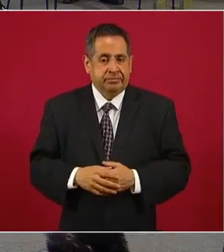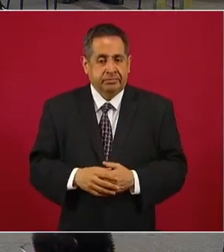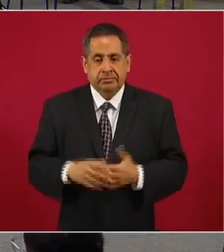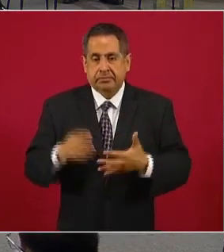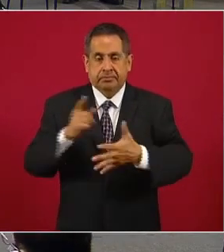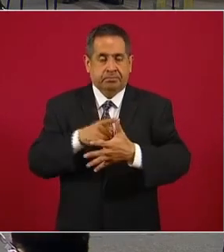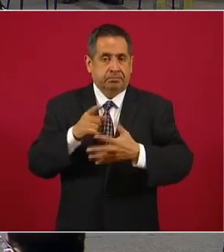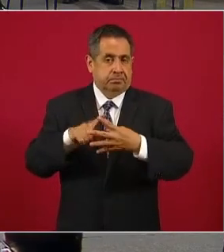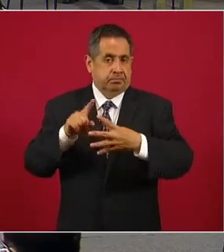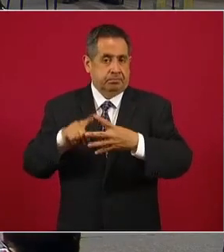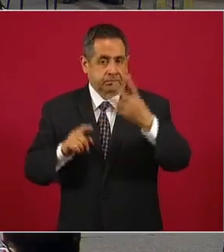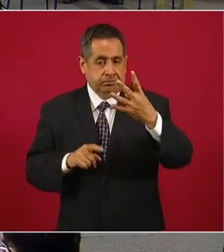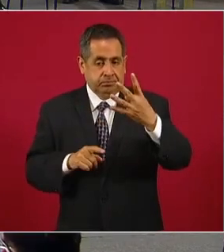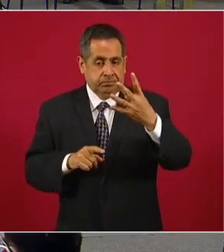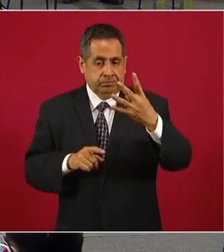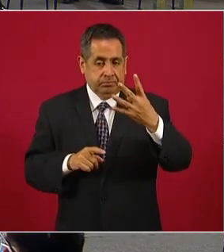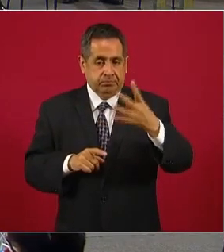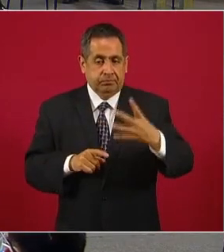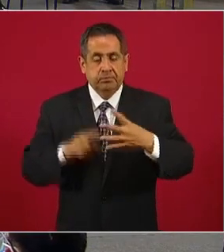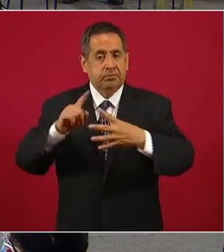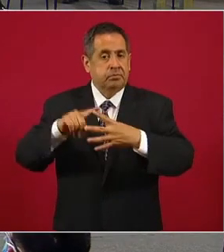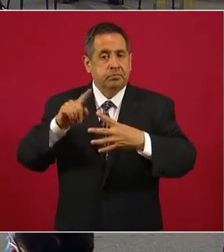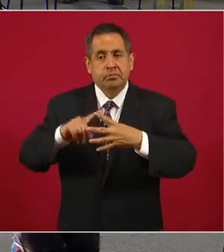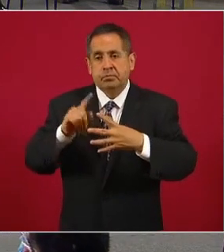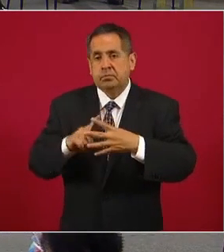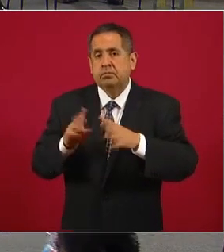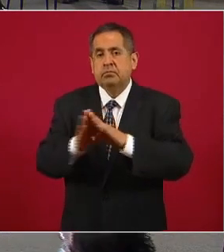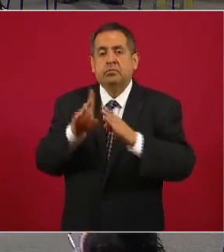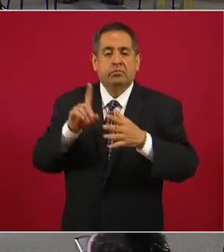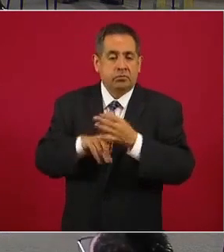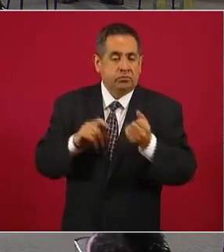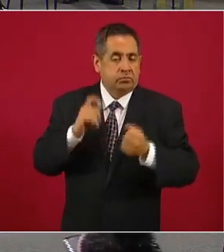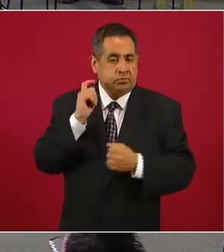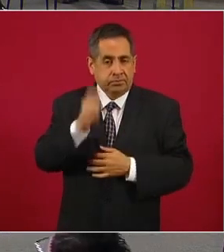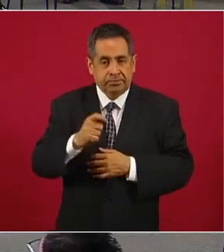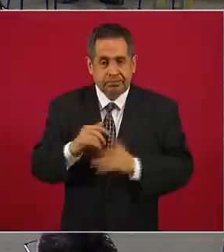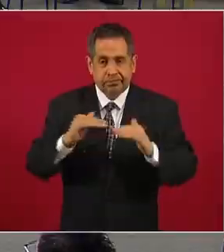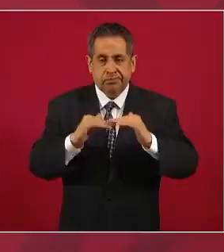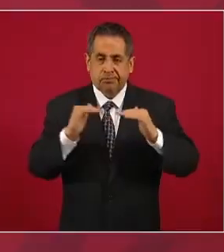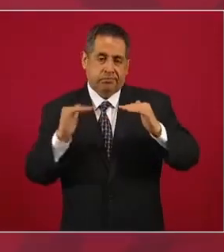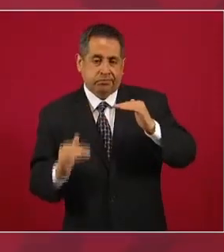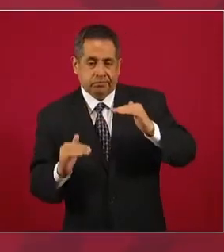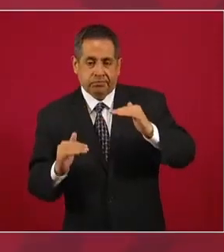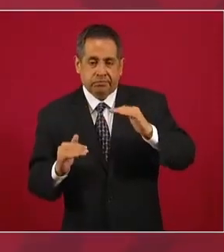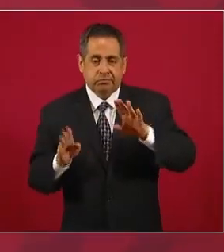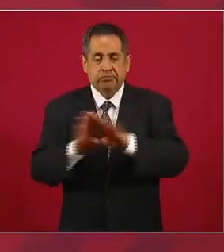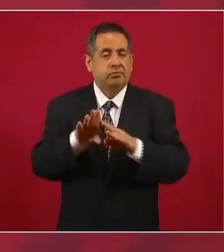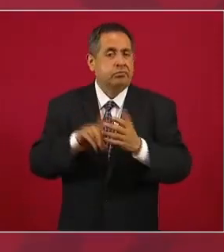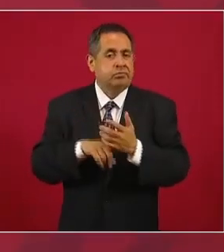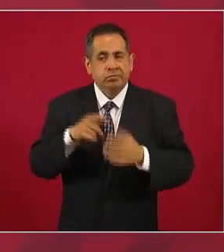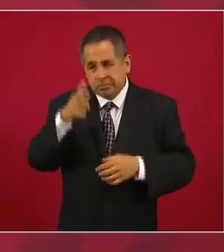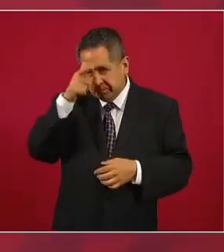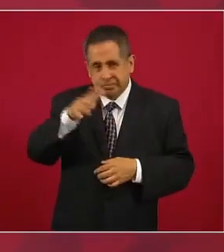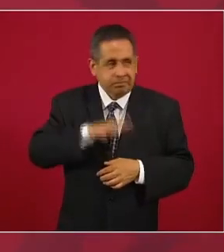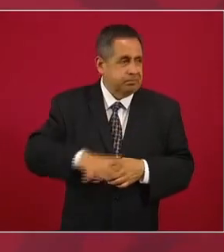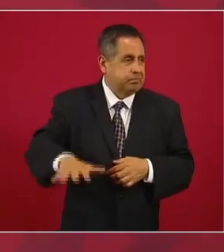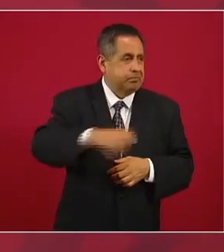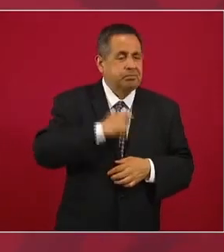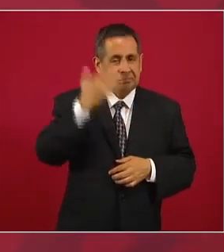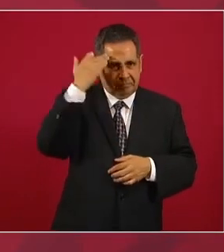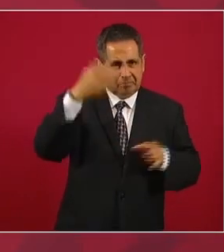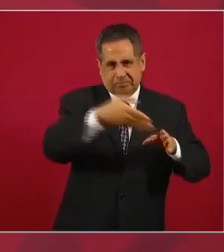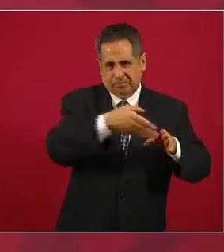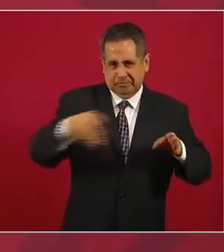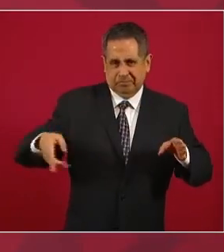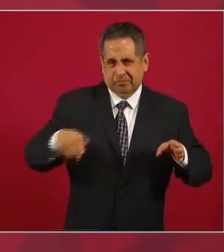Cuarto, la desigualdad en México se profundizó precisamente durante el periodo